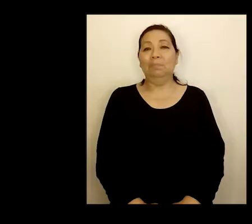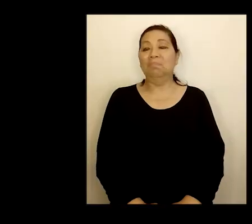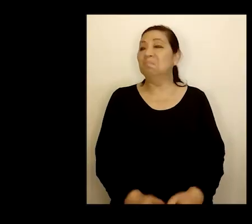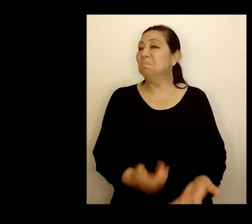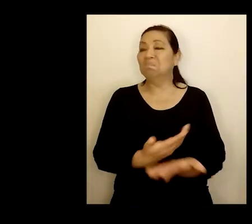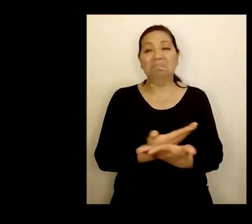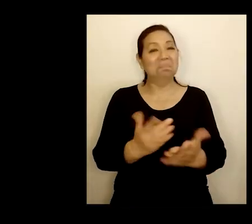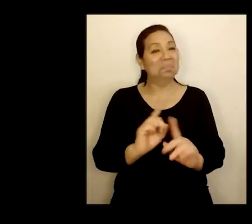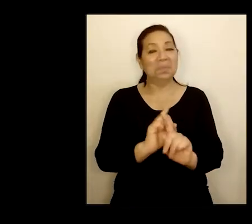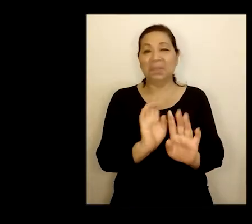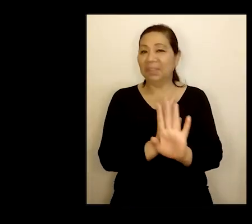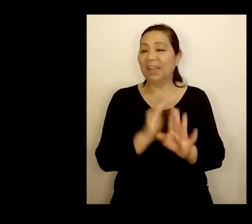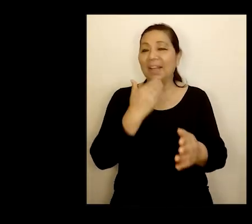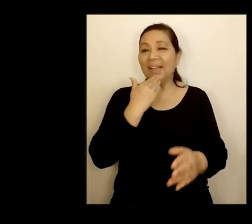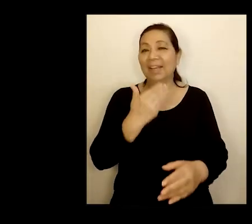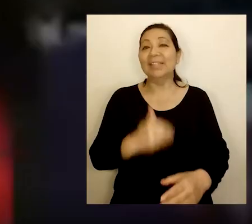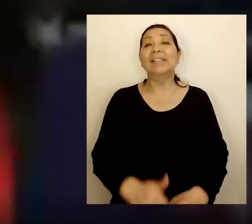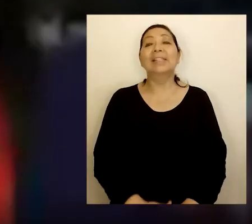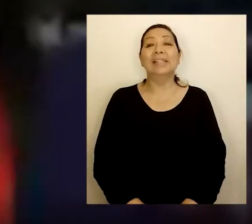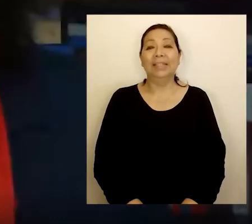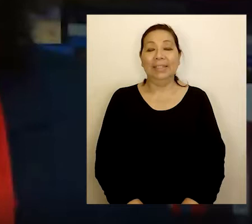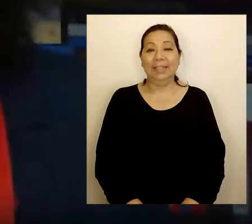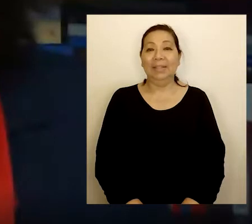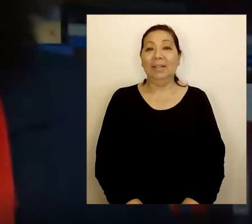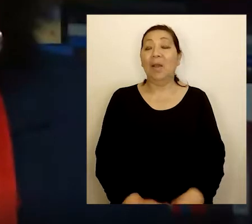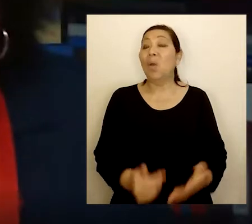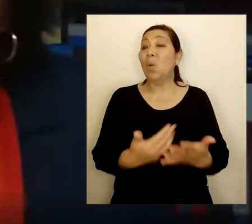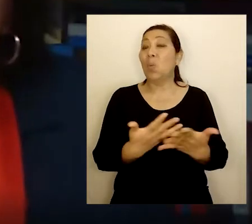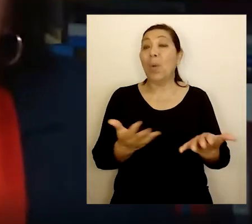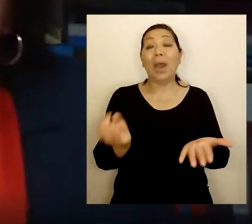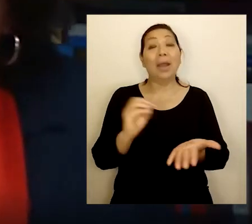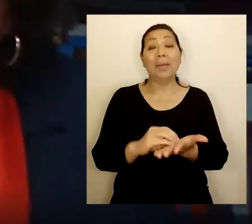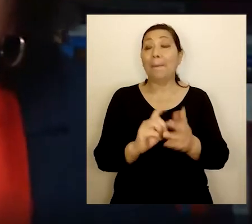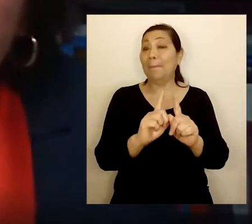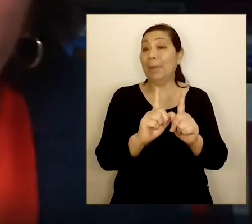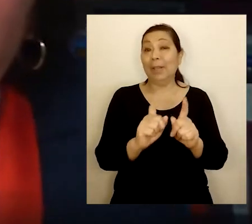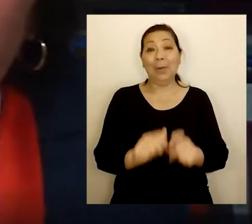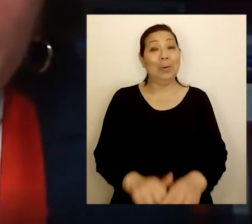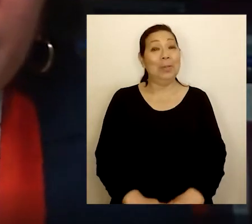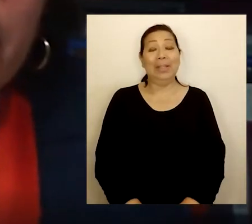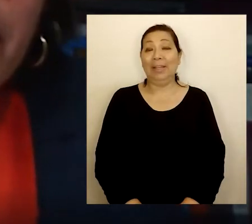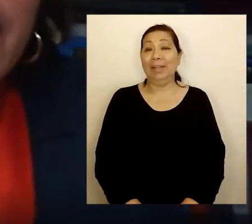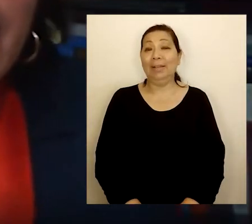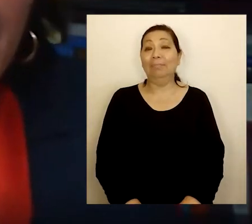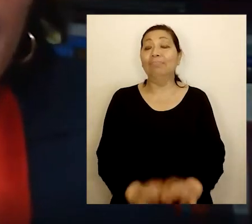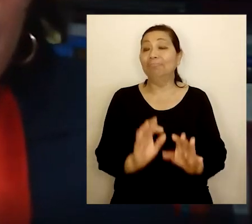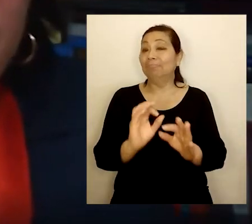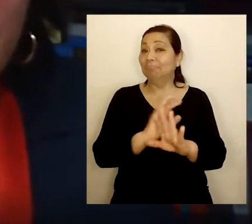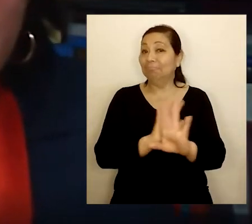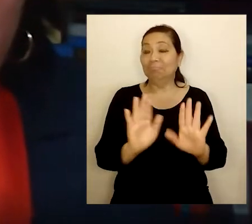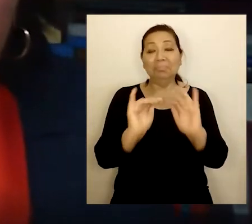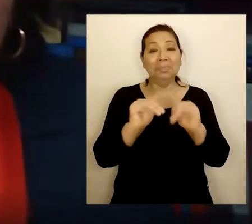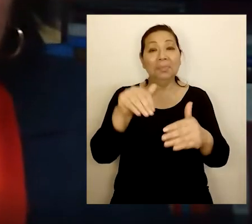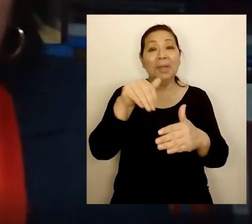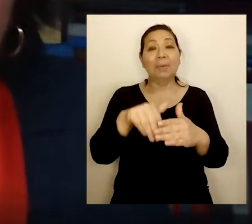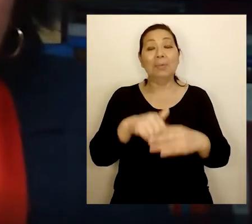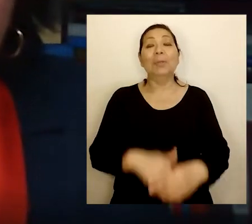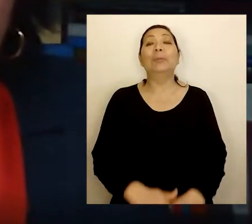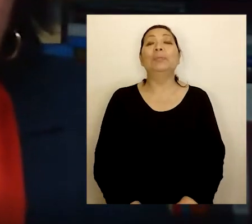No tengo más preguntas, gracias. Muy bien. No existiendo más preguntas que formular, vista la causa, queda el